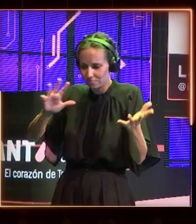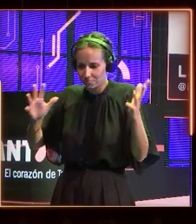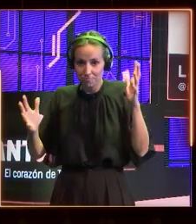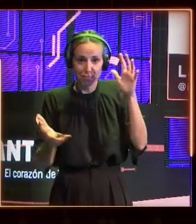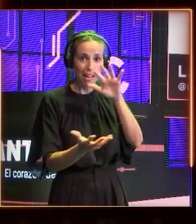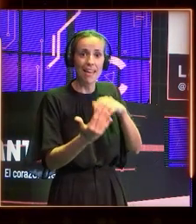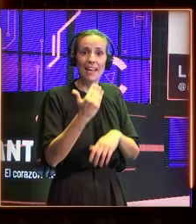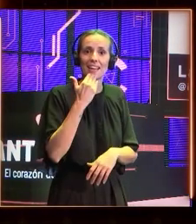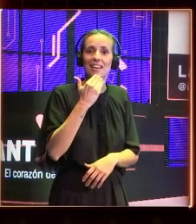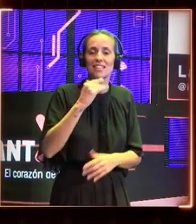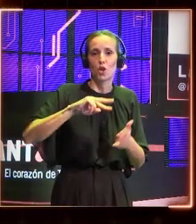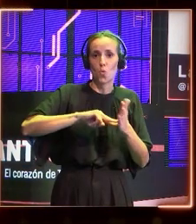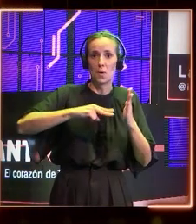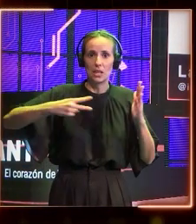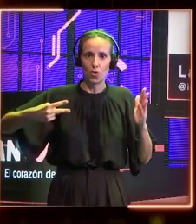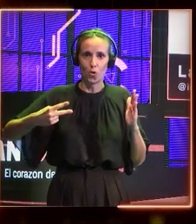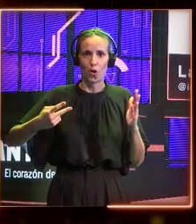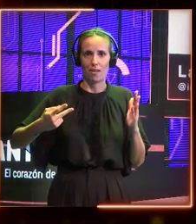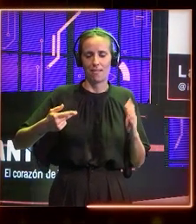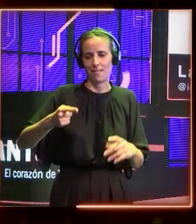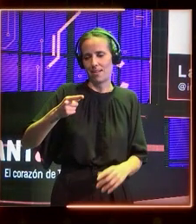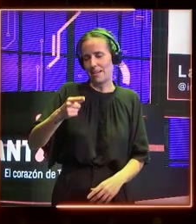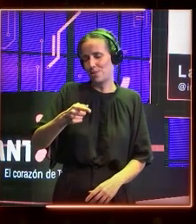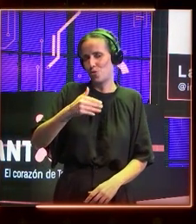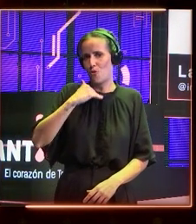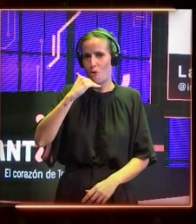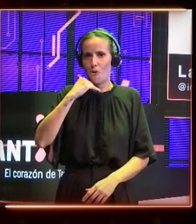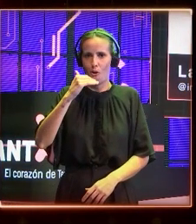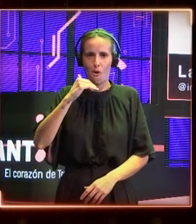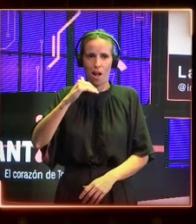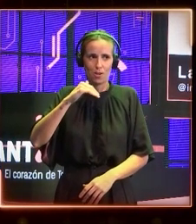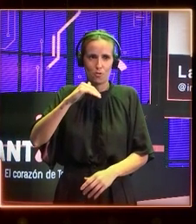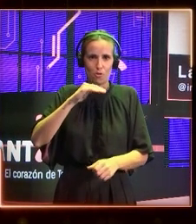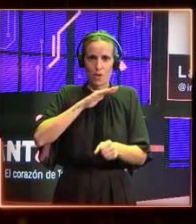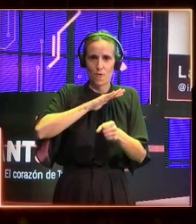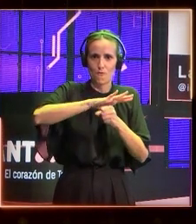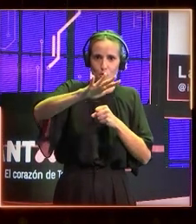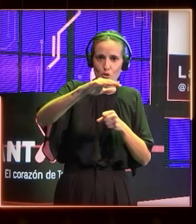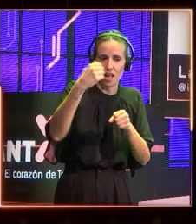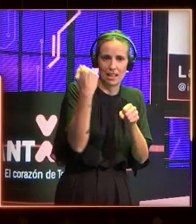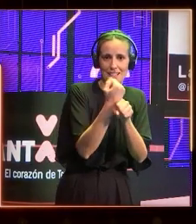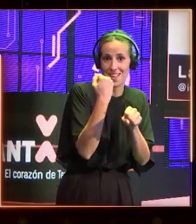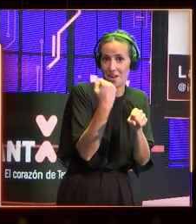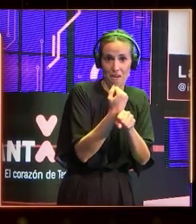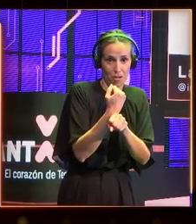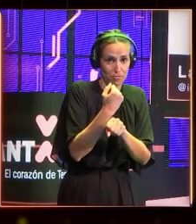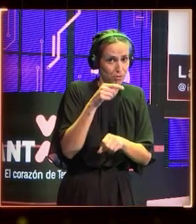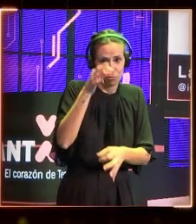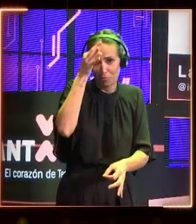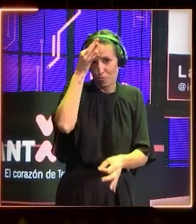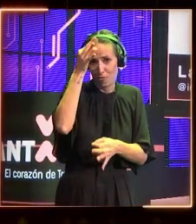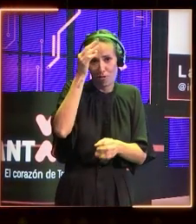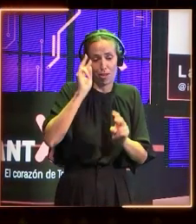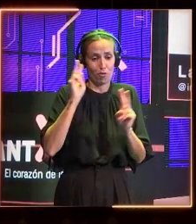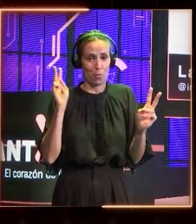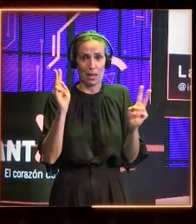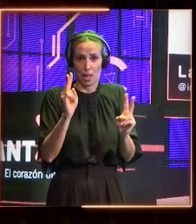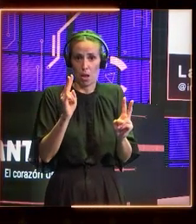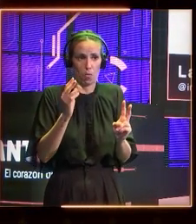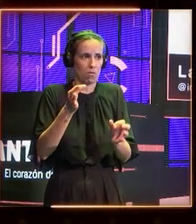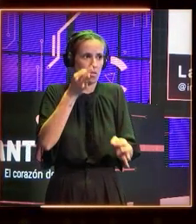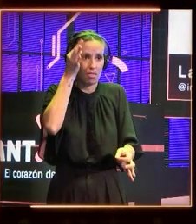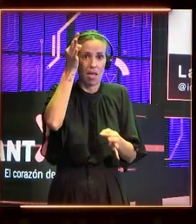nuevas tecnologías Y eso evidentemente tiene un impacto en el trabajo no donde Este es otro dato objetivo yo os he compartido datos